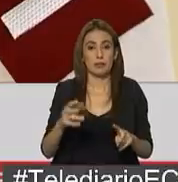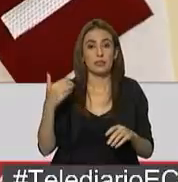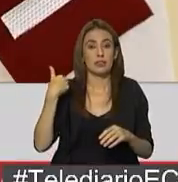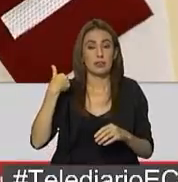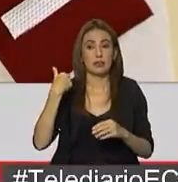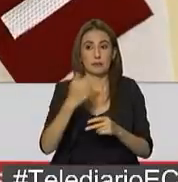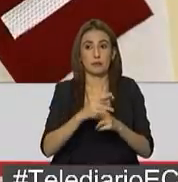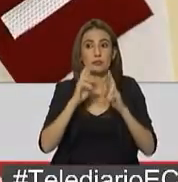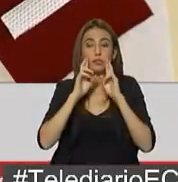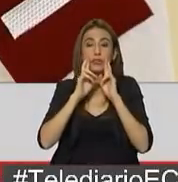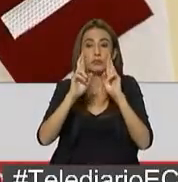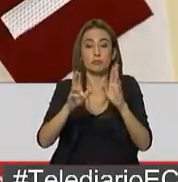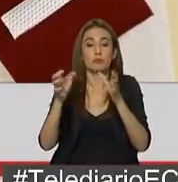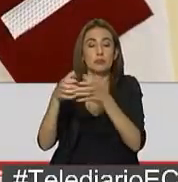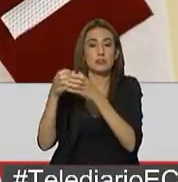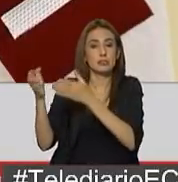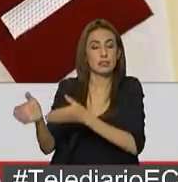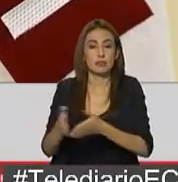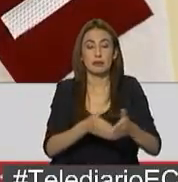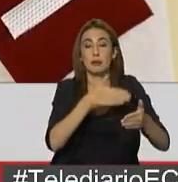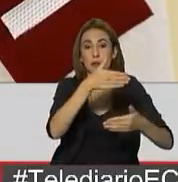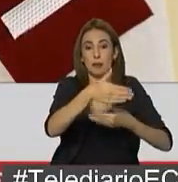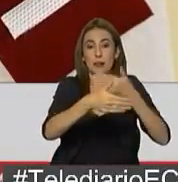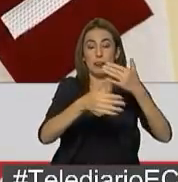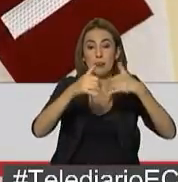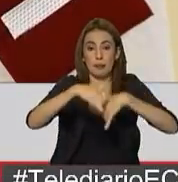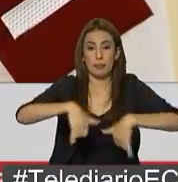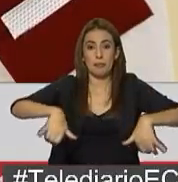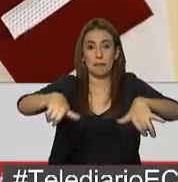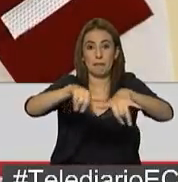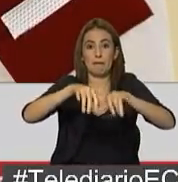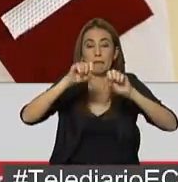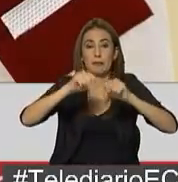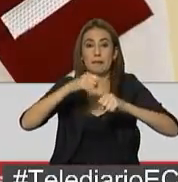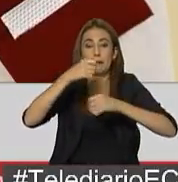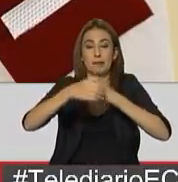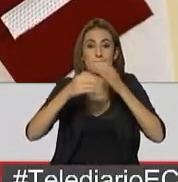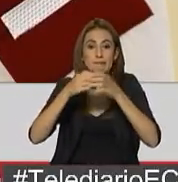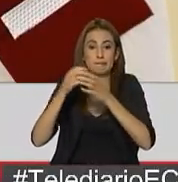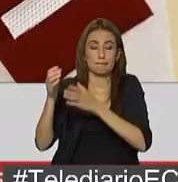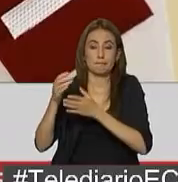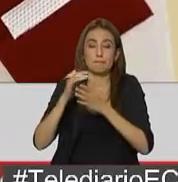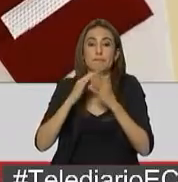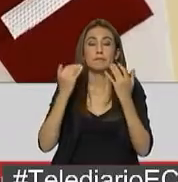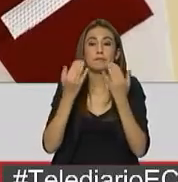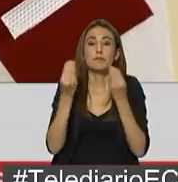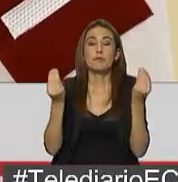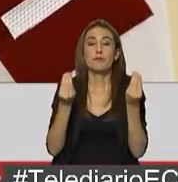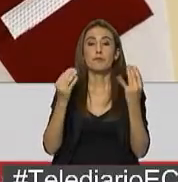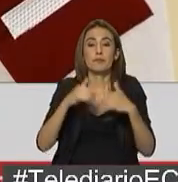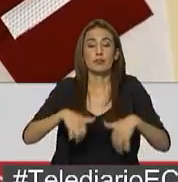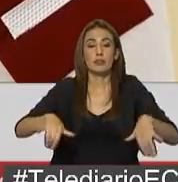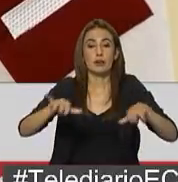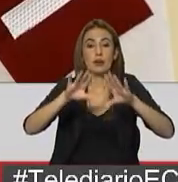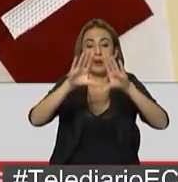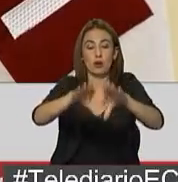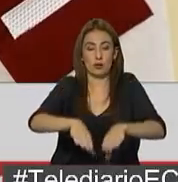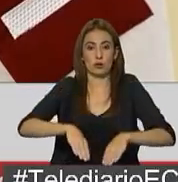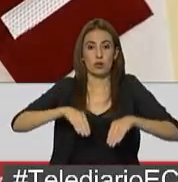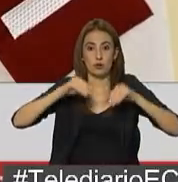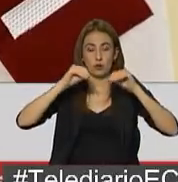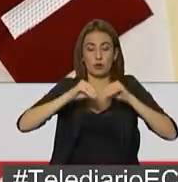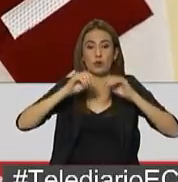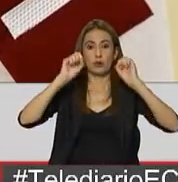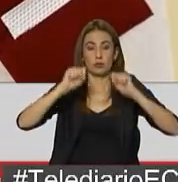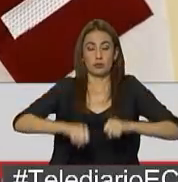la respuesta de la ciudad respecto a diferentes temas, como la movilidad, por ejemplo, esté absolutamente acorde a ese